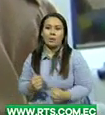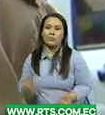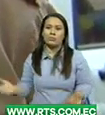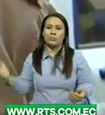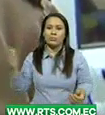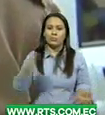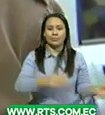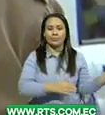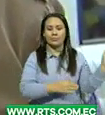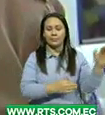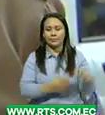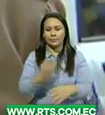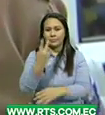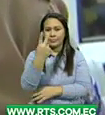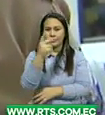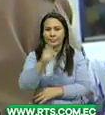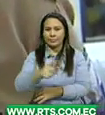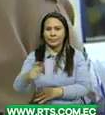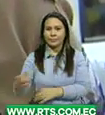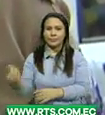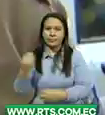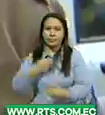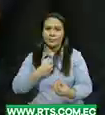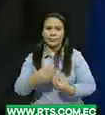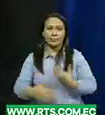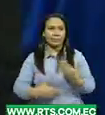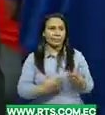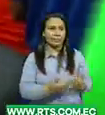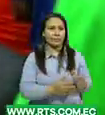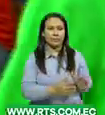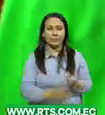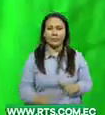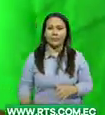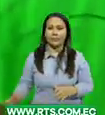se encontraban dos de personal que se encontraban patrullando a pie. Informó Julio César Saone.